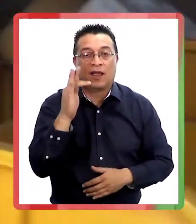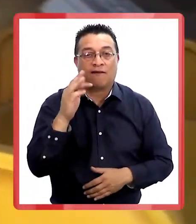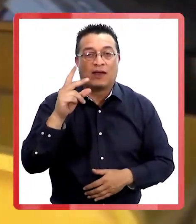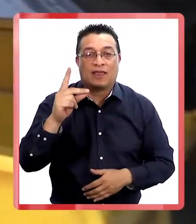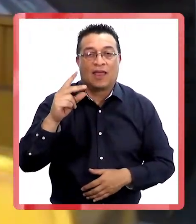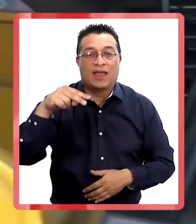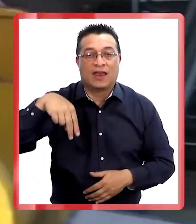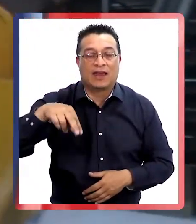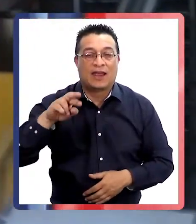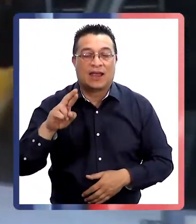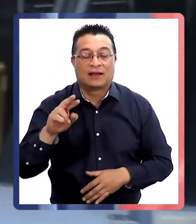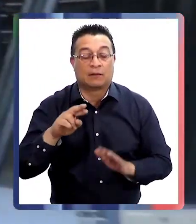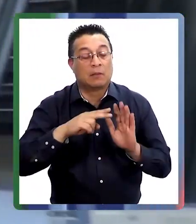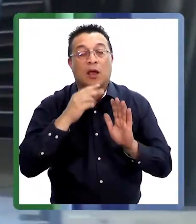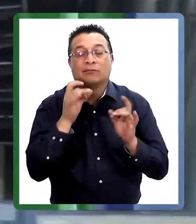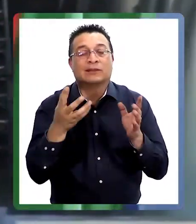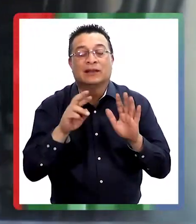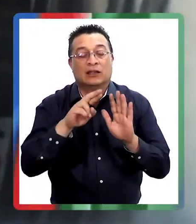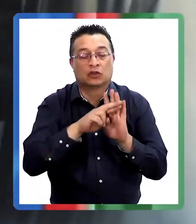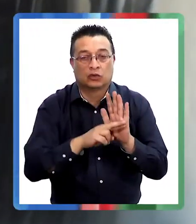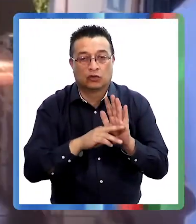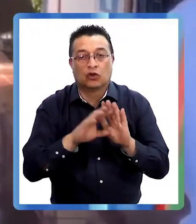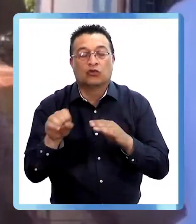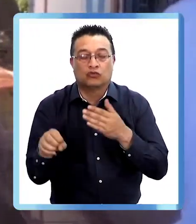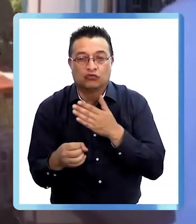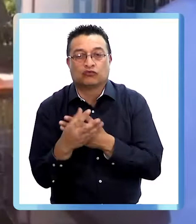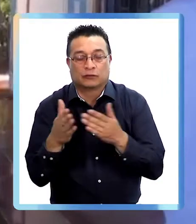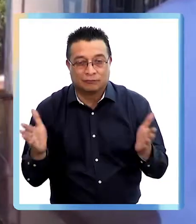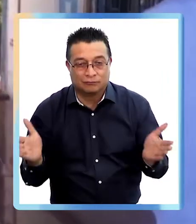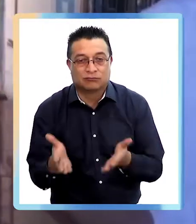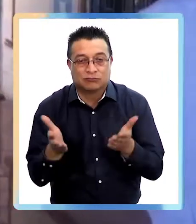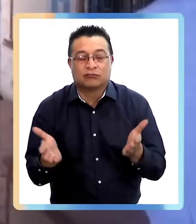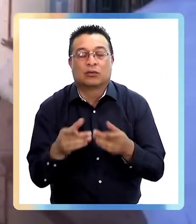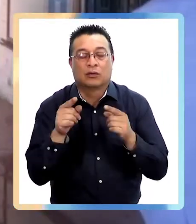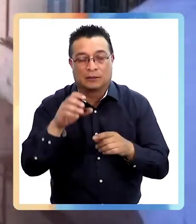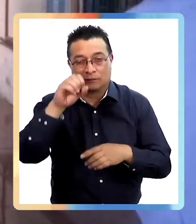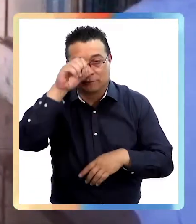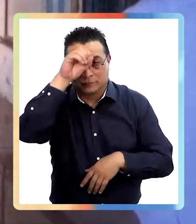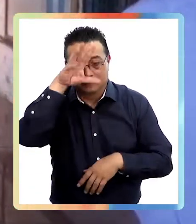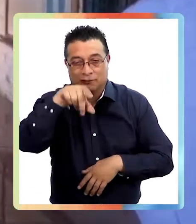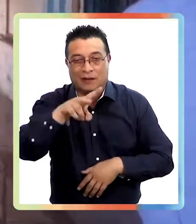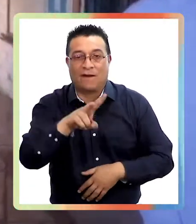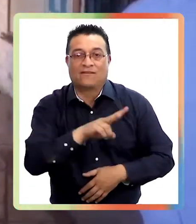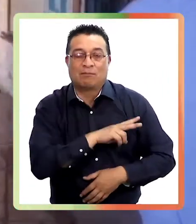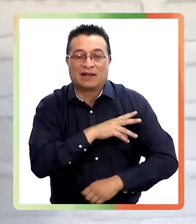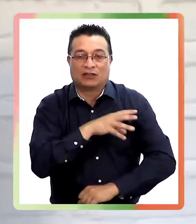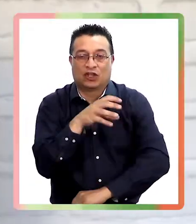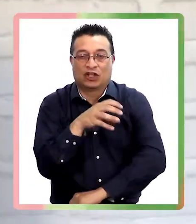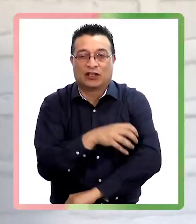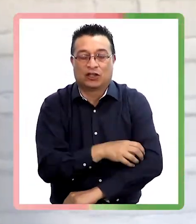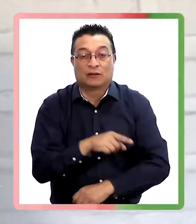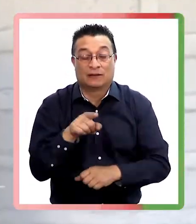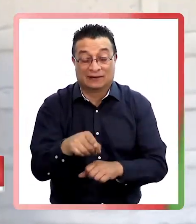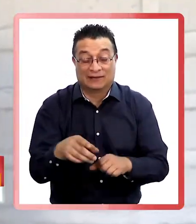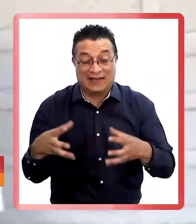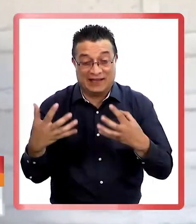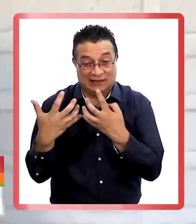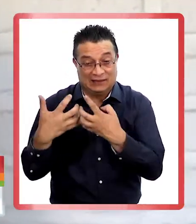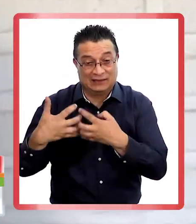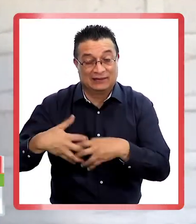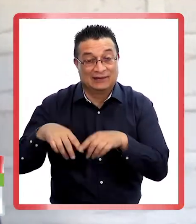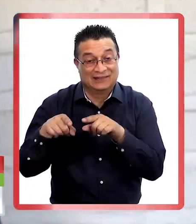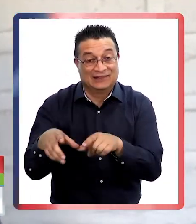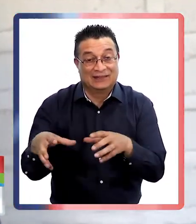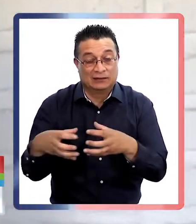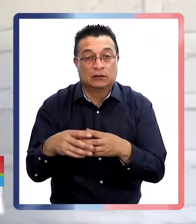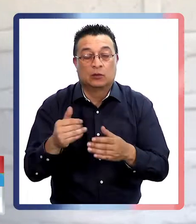FNDR denominado Regularización, Fomento e Innovación a la Pequeña Minería de la Región de Valparaíso. Son equipos que